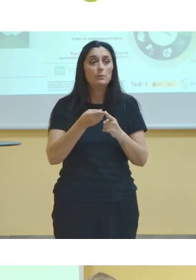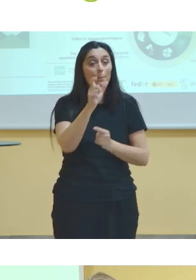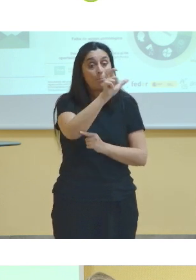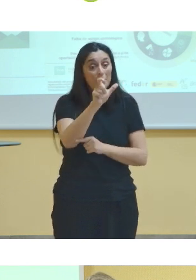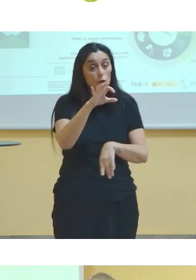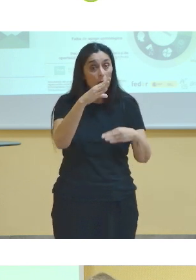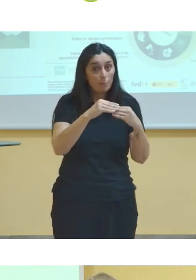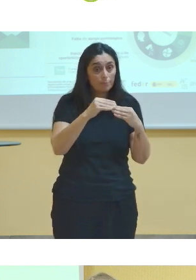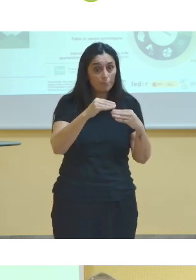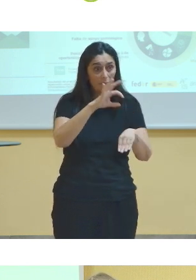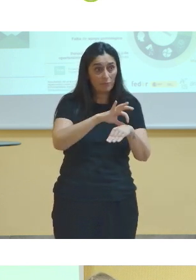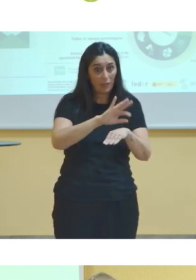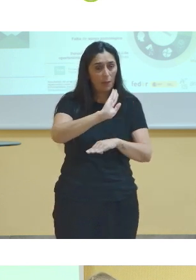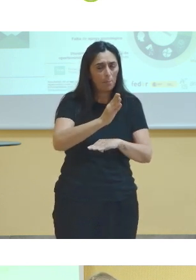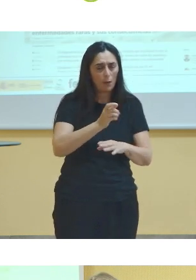personas afectadas.